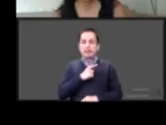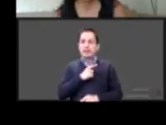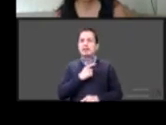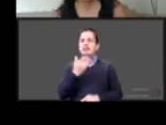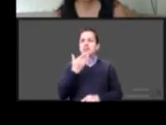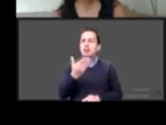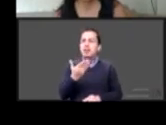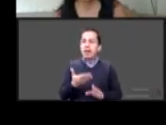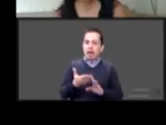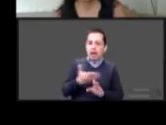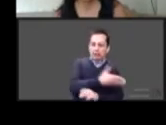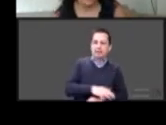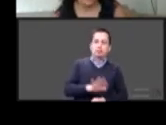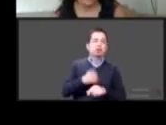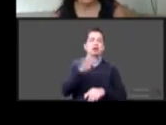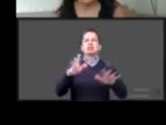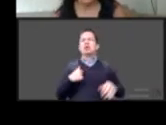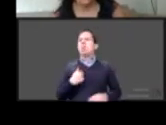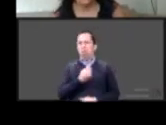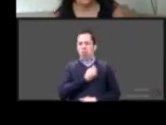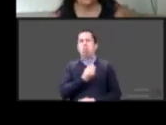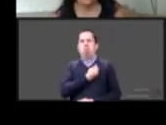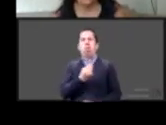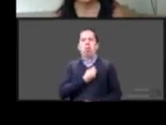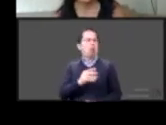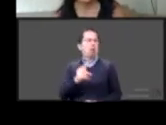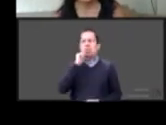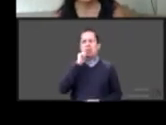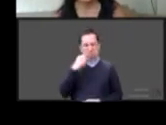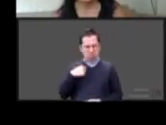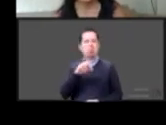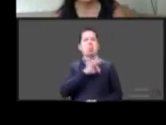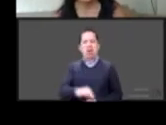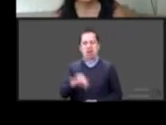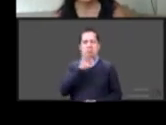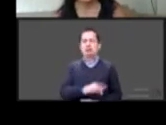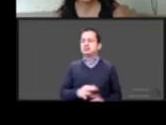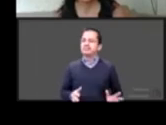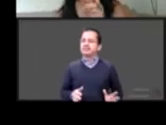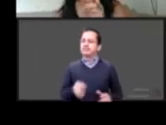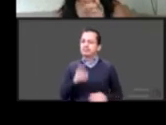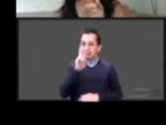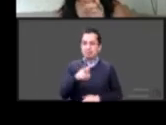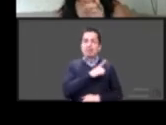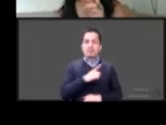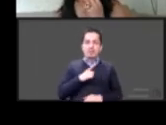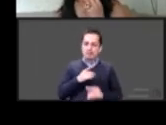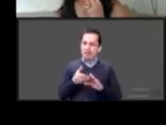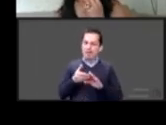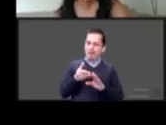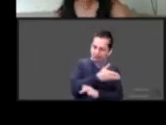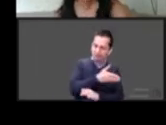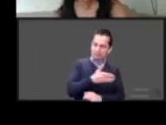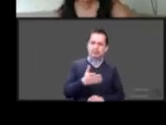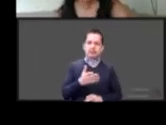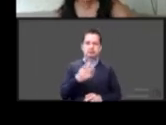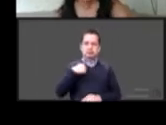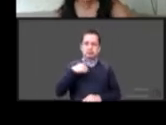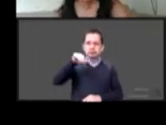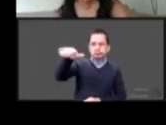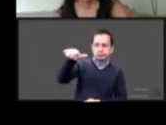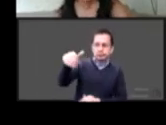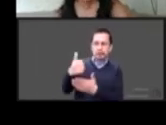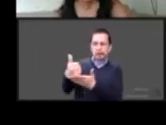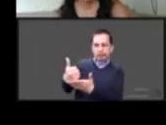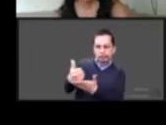otras peores, porque definitivamente es muy importante atenderse a tiempo y solicitar ayuda a